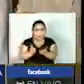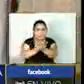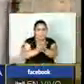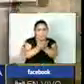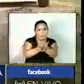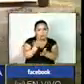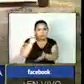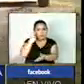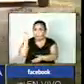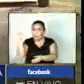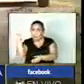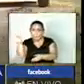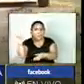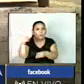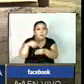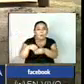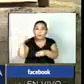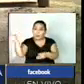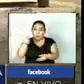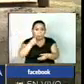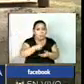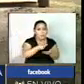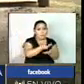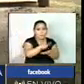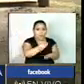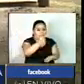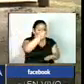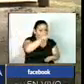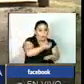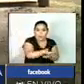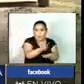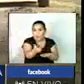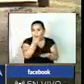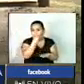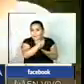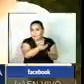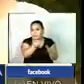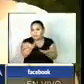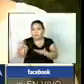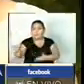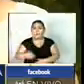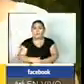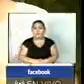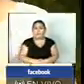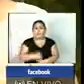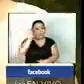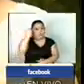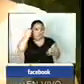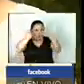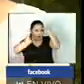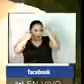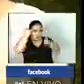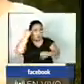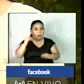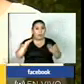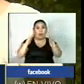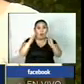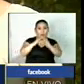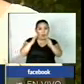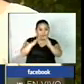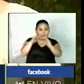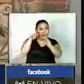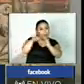enviaron fondos para repartir paquetes con alimentos. Realmente la iniciativa verdad la banderita pues es una